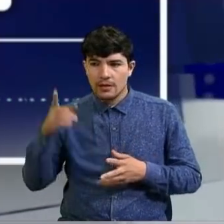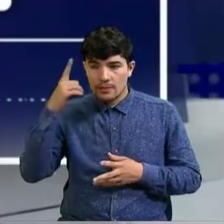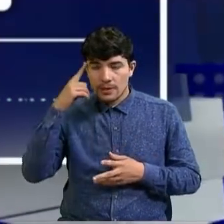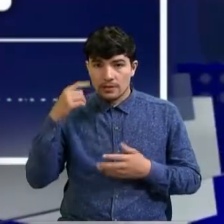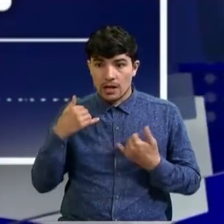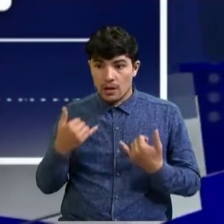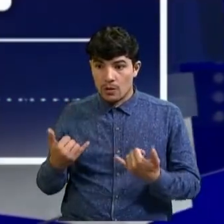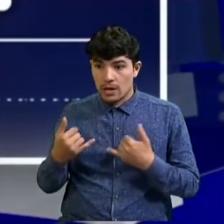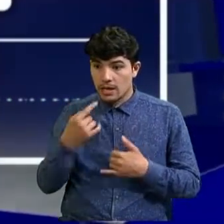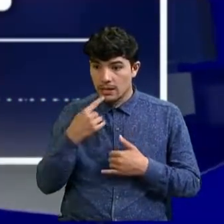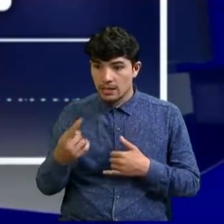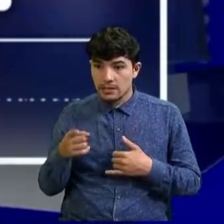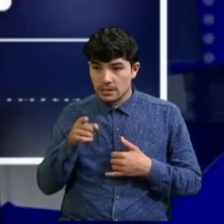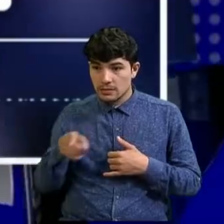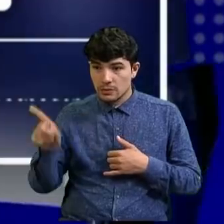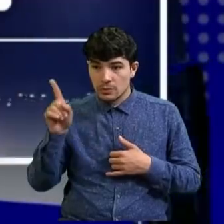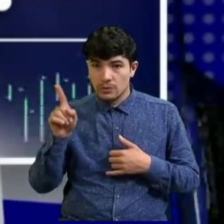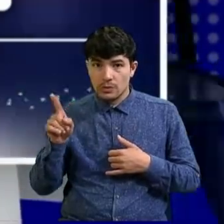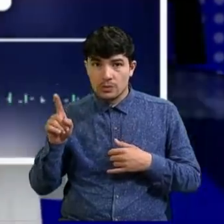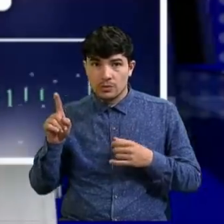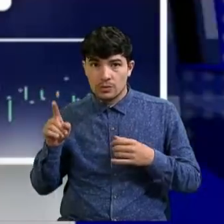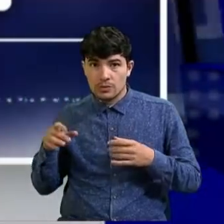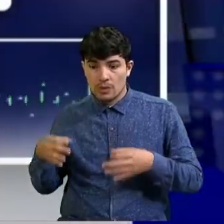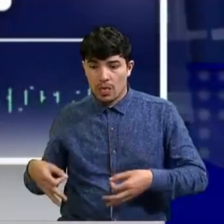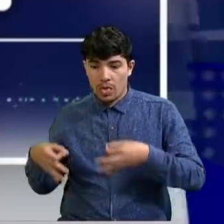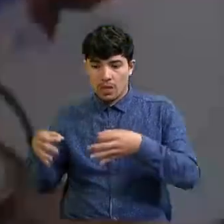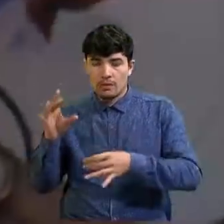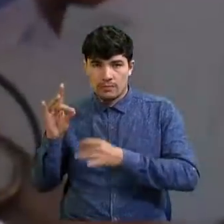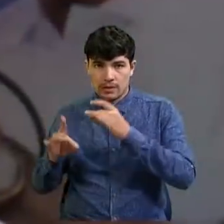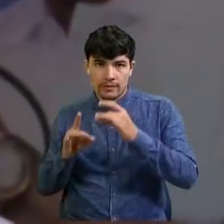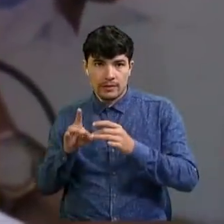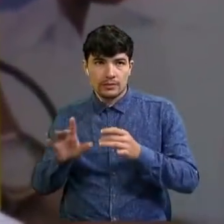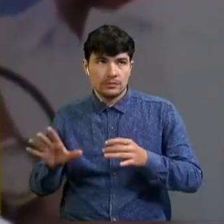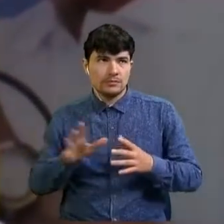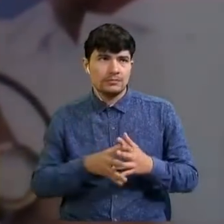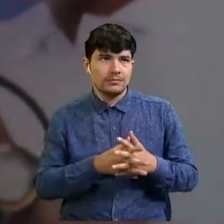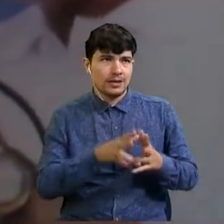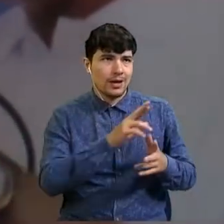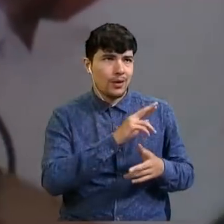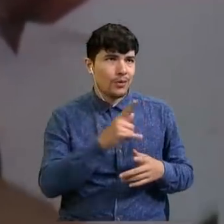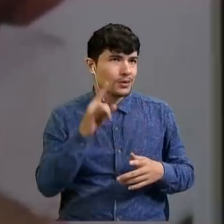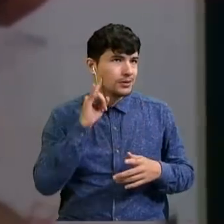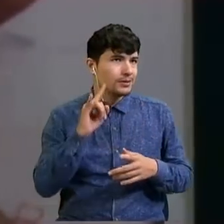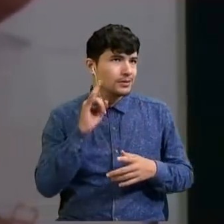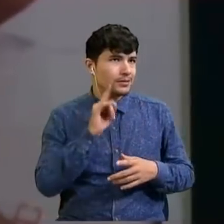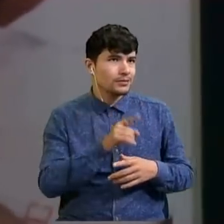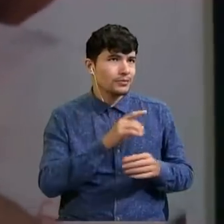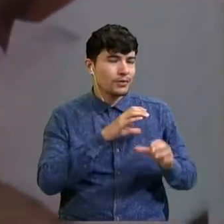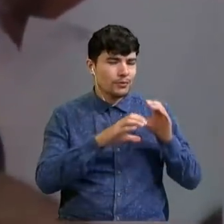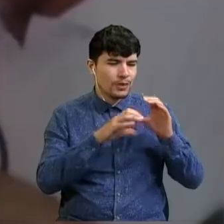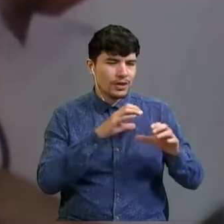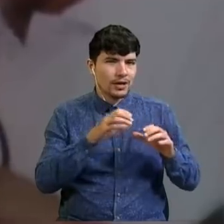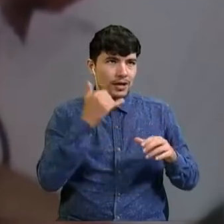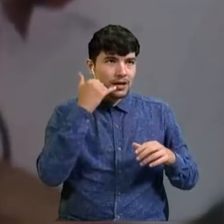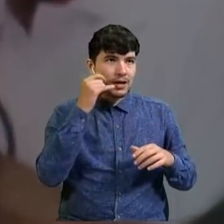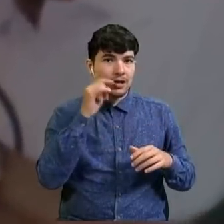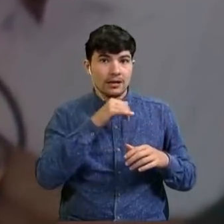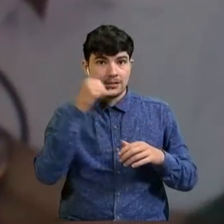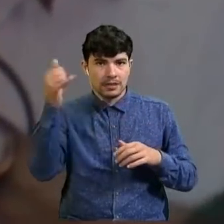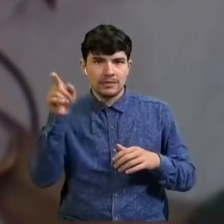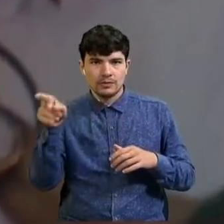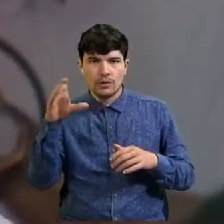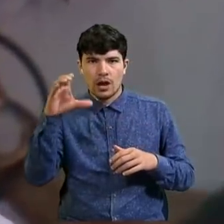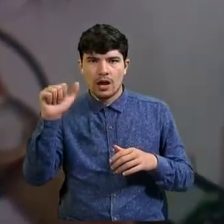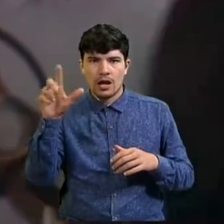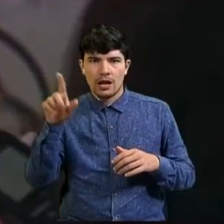que eso de la superior posicional, perfecto, sí. En otra de las interceptaciones se comunica el alcalde con Carlos Moreno,